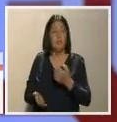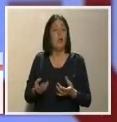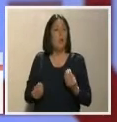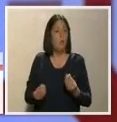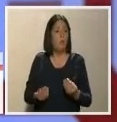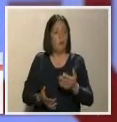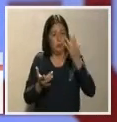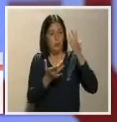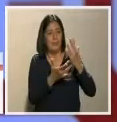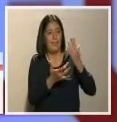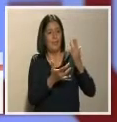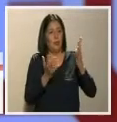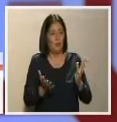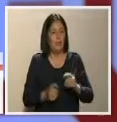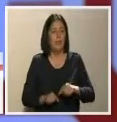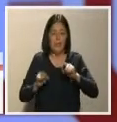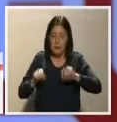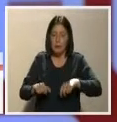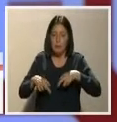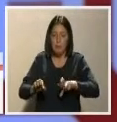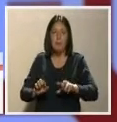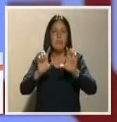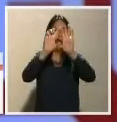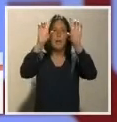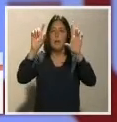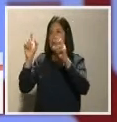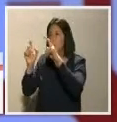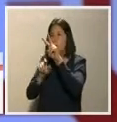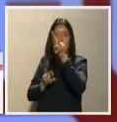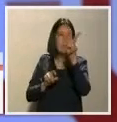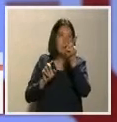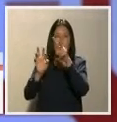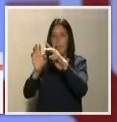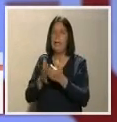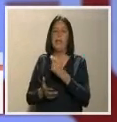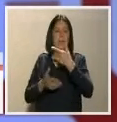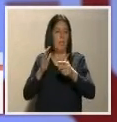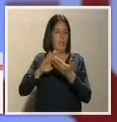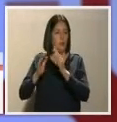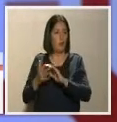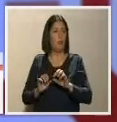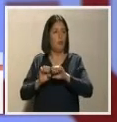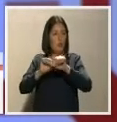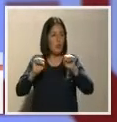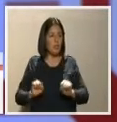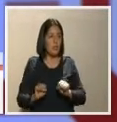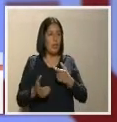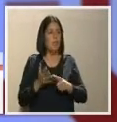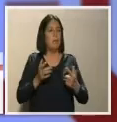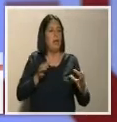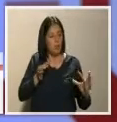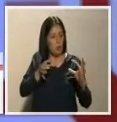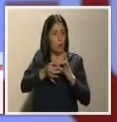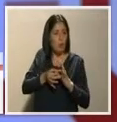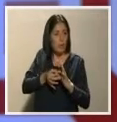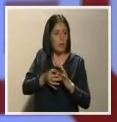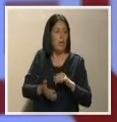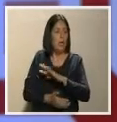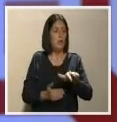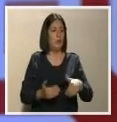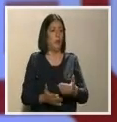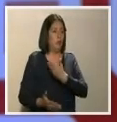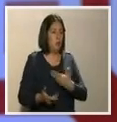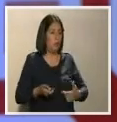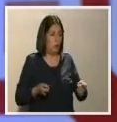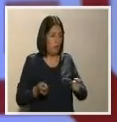con tecnología que nos permita el monitoreo de la ciudad a través de un sistema que integre las fuerzas del Estado. En